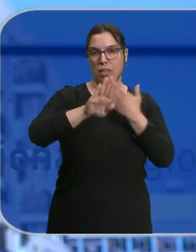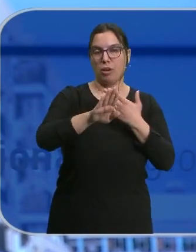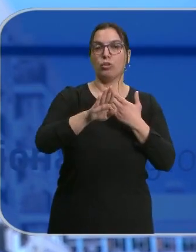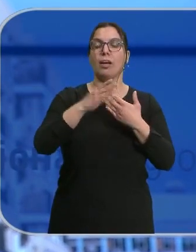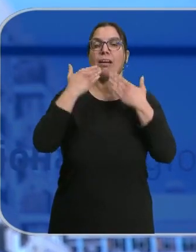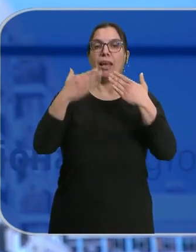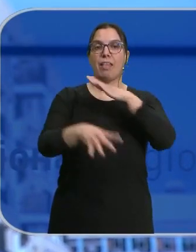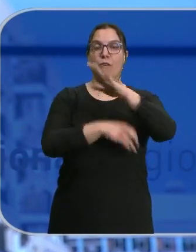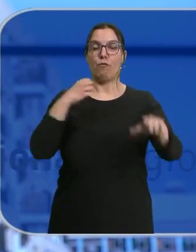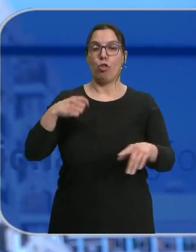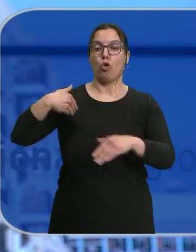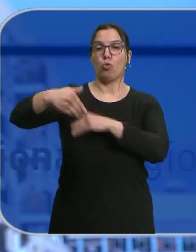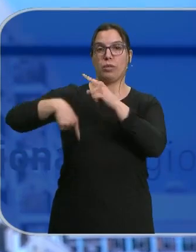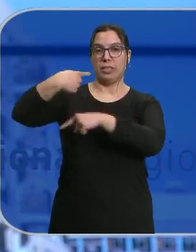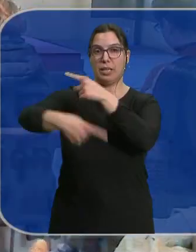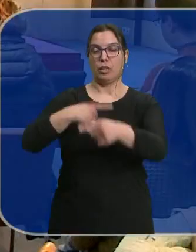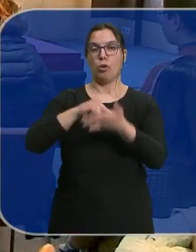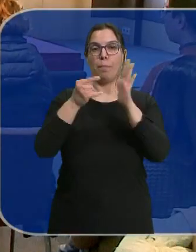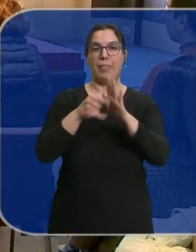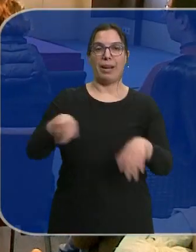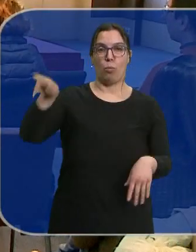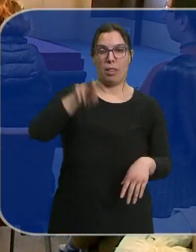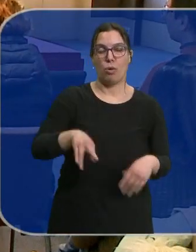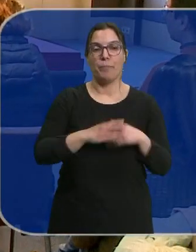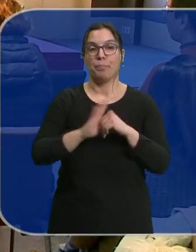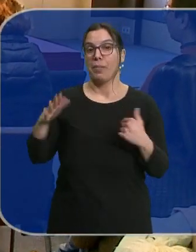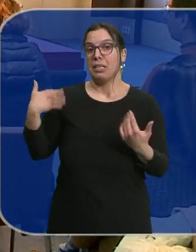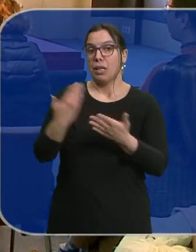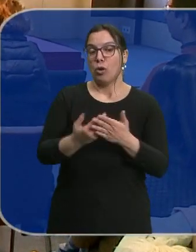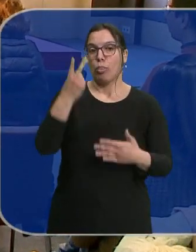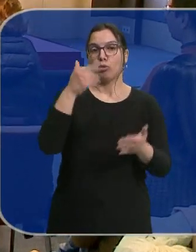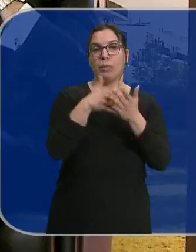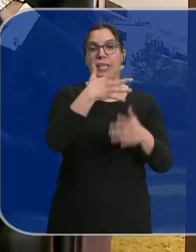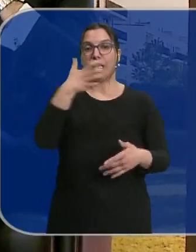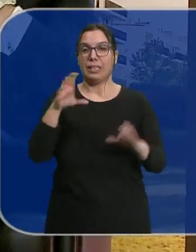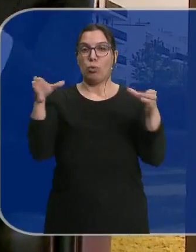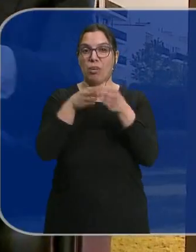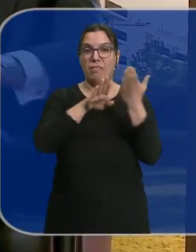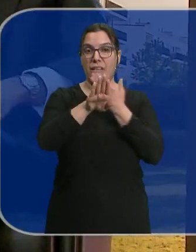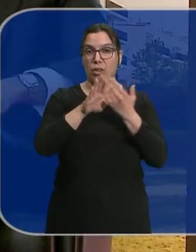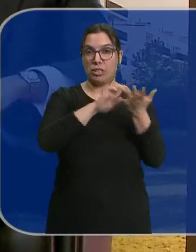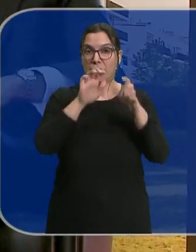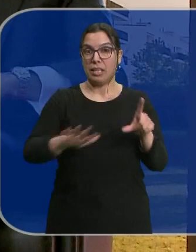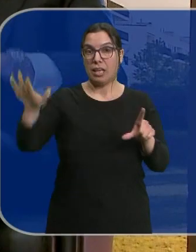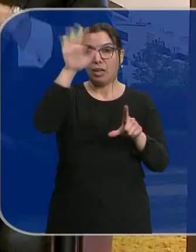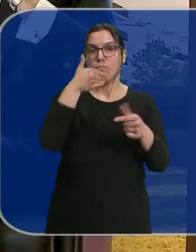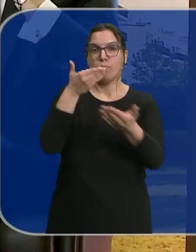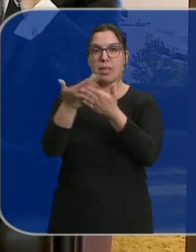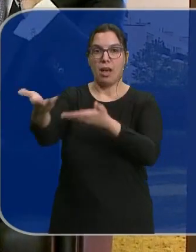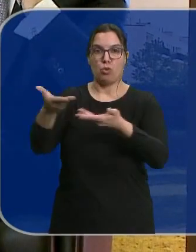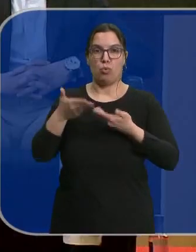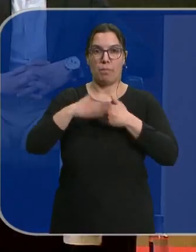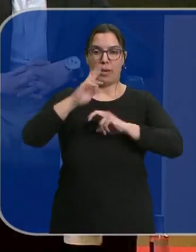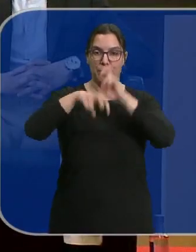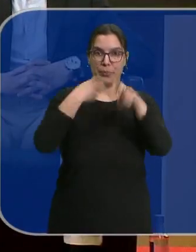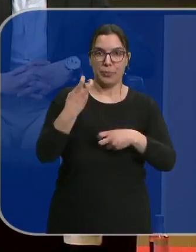de los fondos Next Generation del Plan de Recuperación. Hasta el momento, 2.500 comunidades de vecinos de Castilla y León han solicitado estas